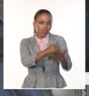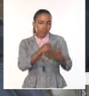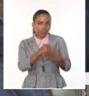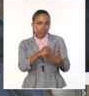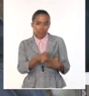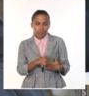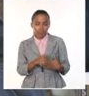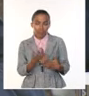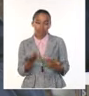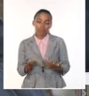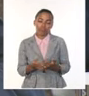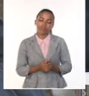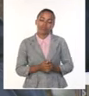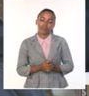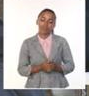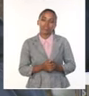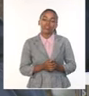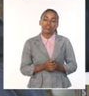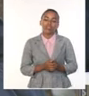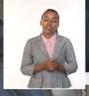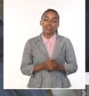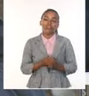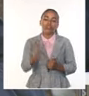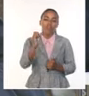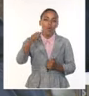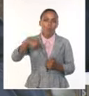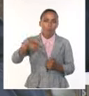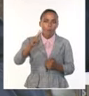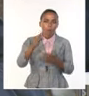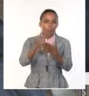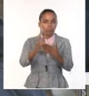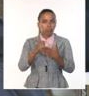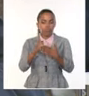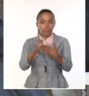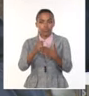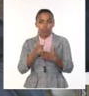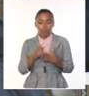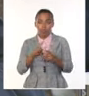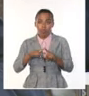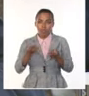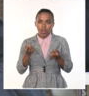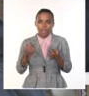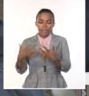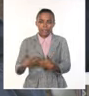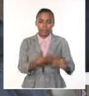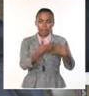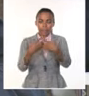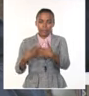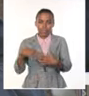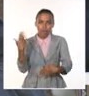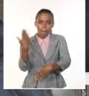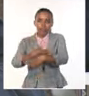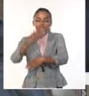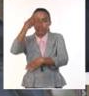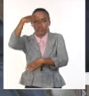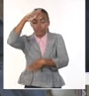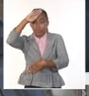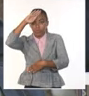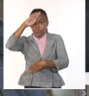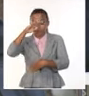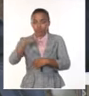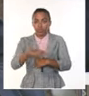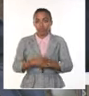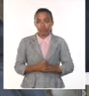de Naciones Unidas y que continuaremos presentando mientras se mantenga esa ilegal, injusta